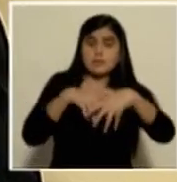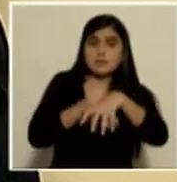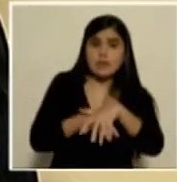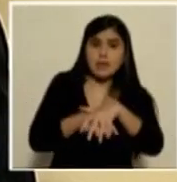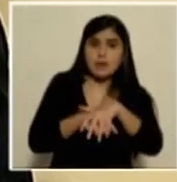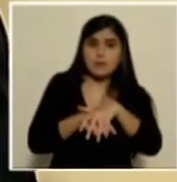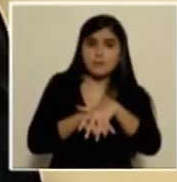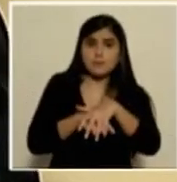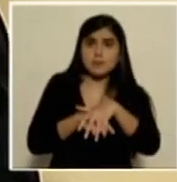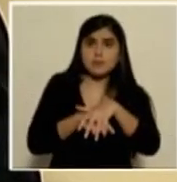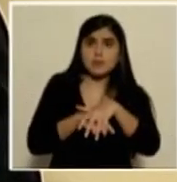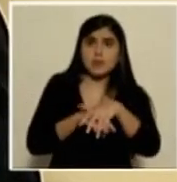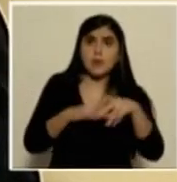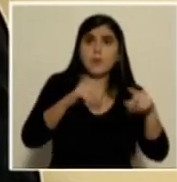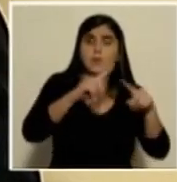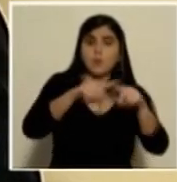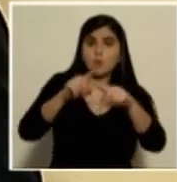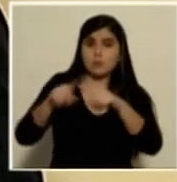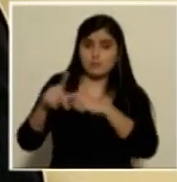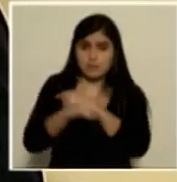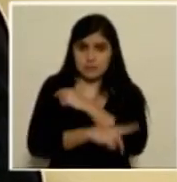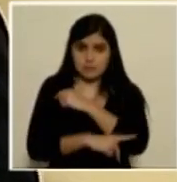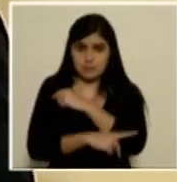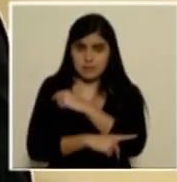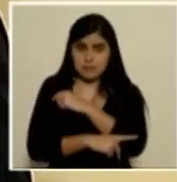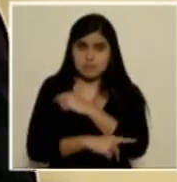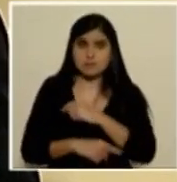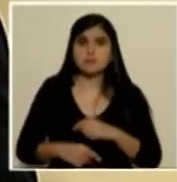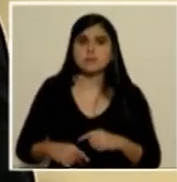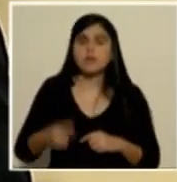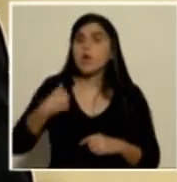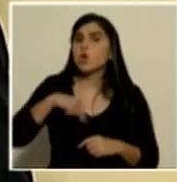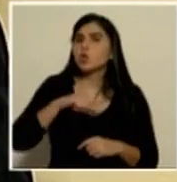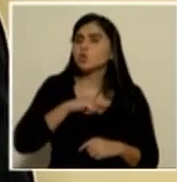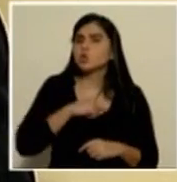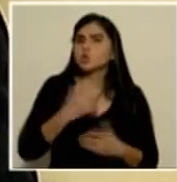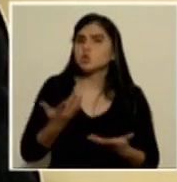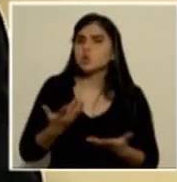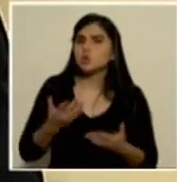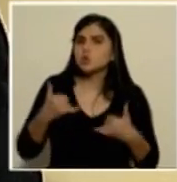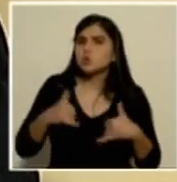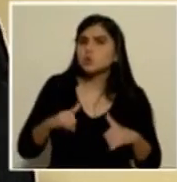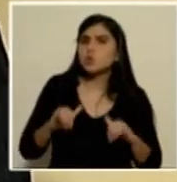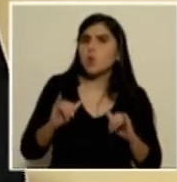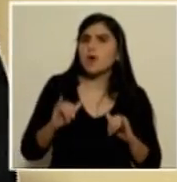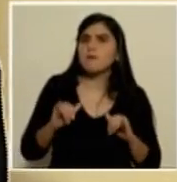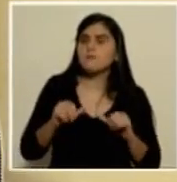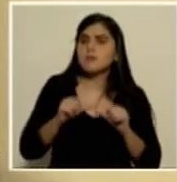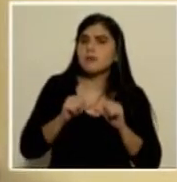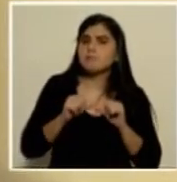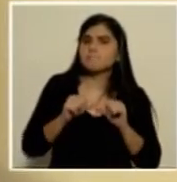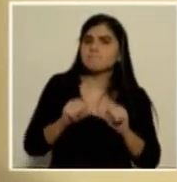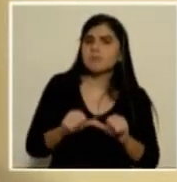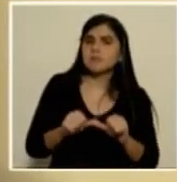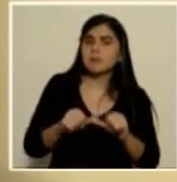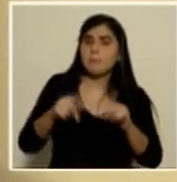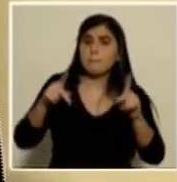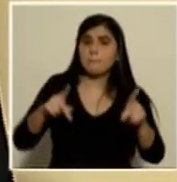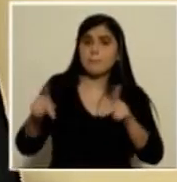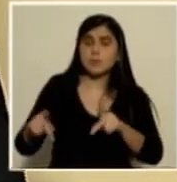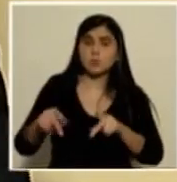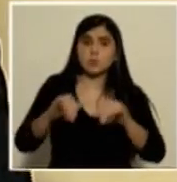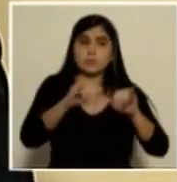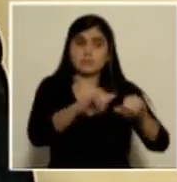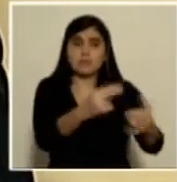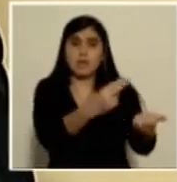adoptando por los diferentes países, ¿verdad? Pues en realidad nosotros todavía lo mantenemos para personas que han estado internadas porque han tenido